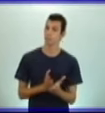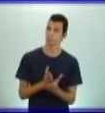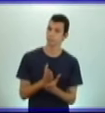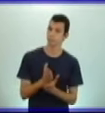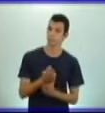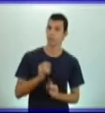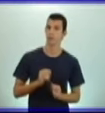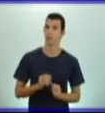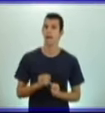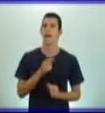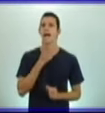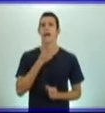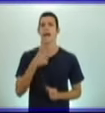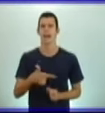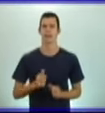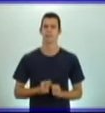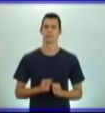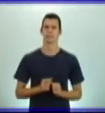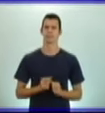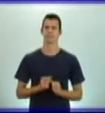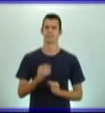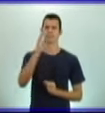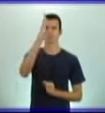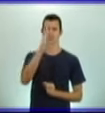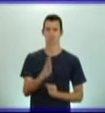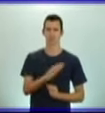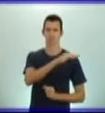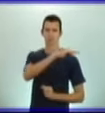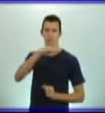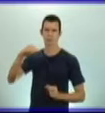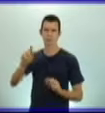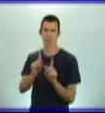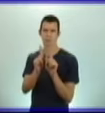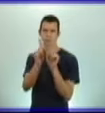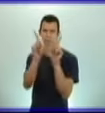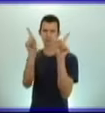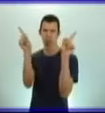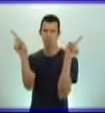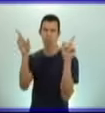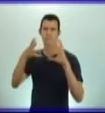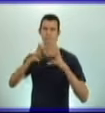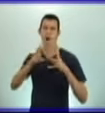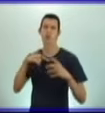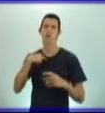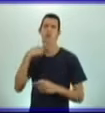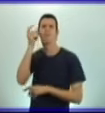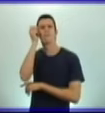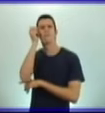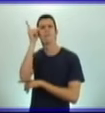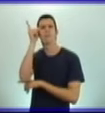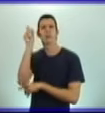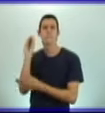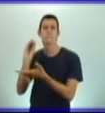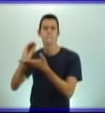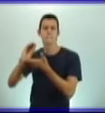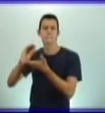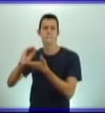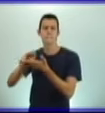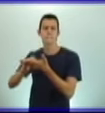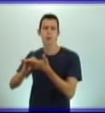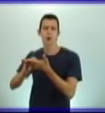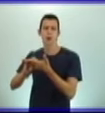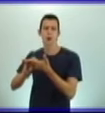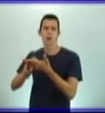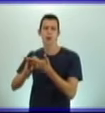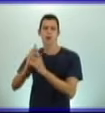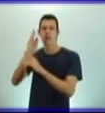paralelas a esta función, paralelas al eje X, en esta función observamos también que esa